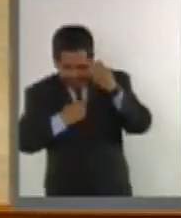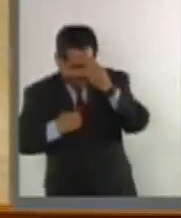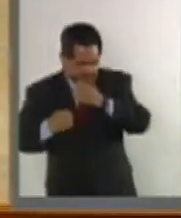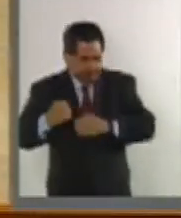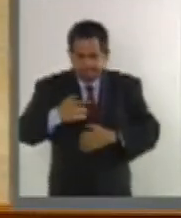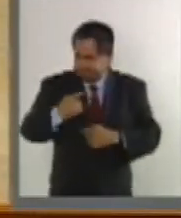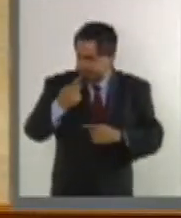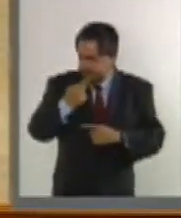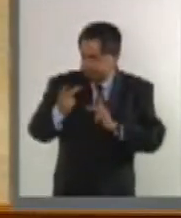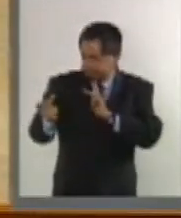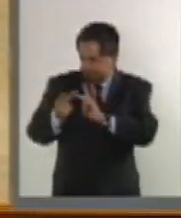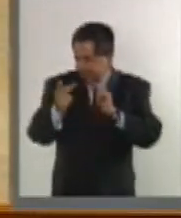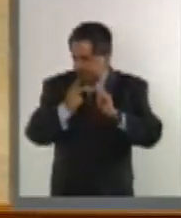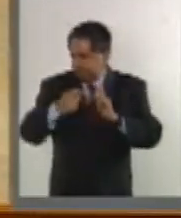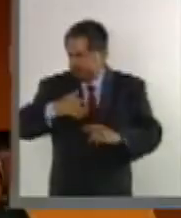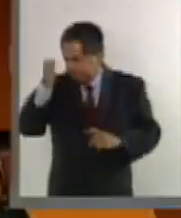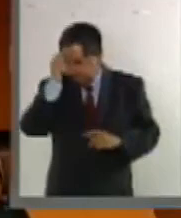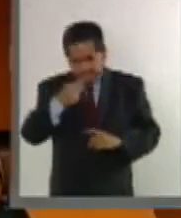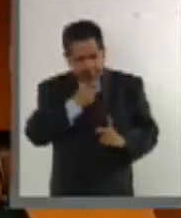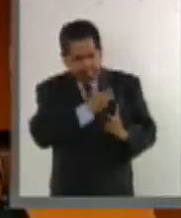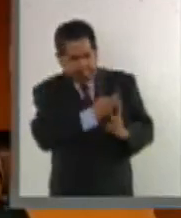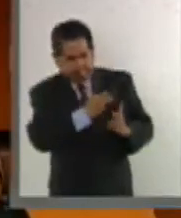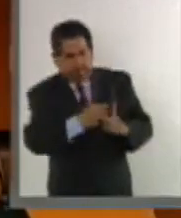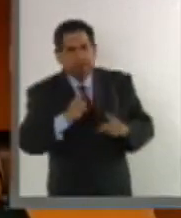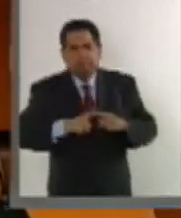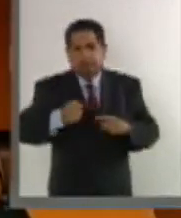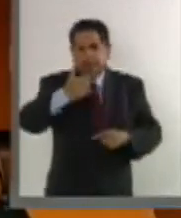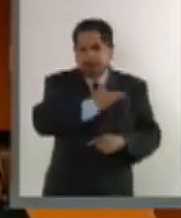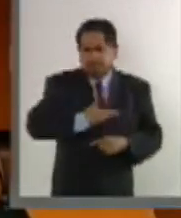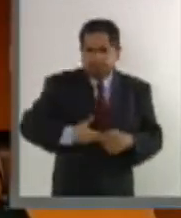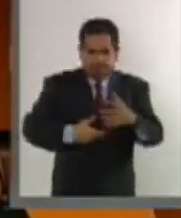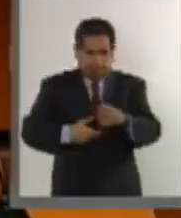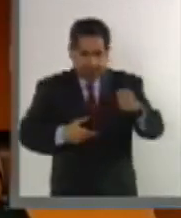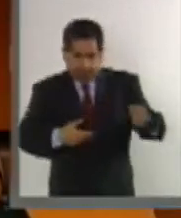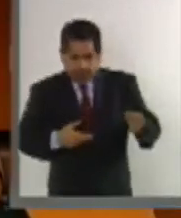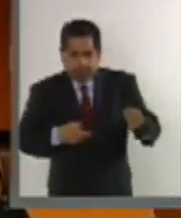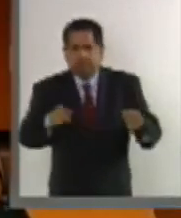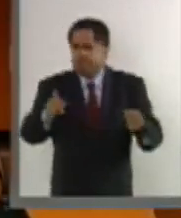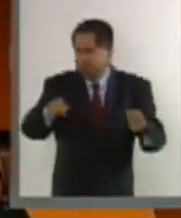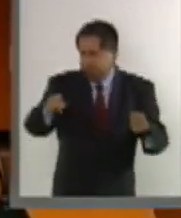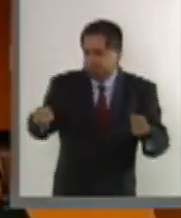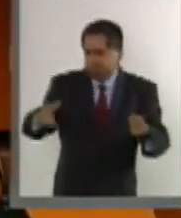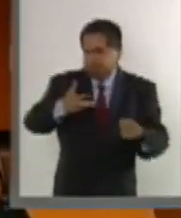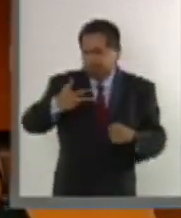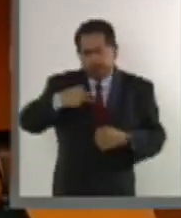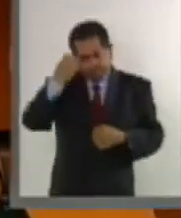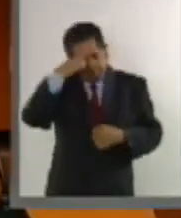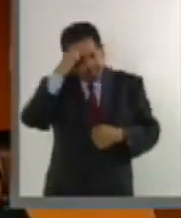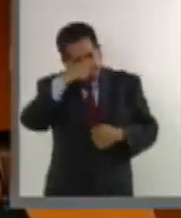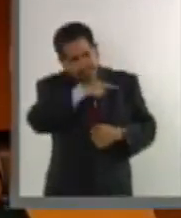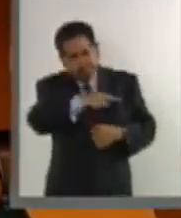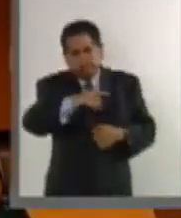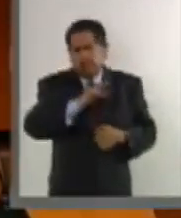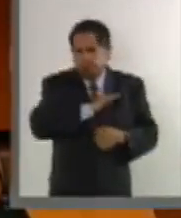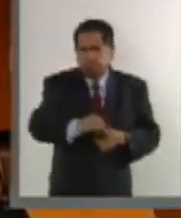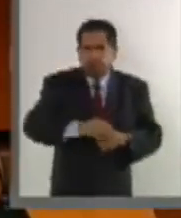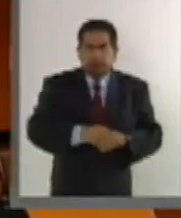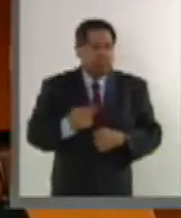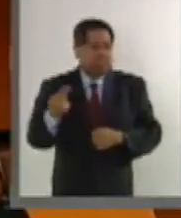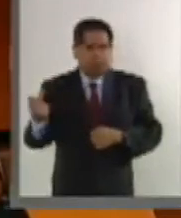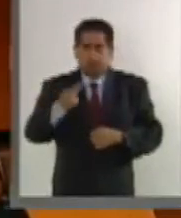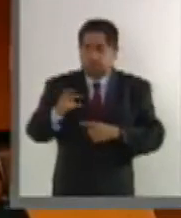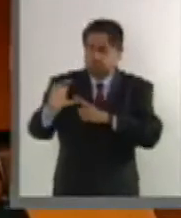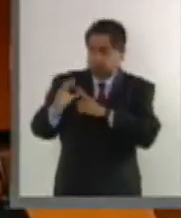tras coincidir en que los ciudadanos nombrados por el Poder Ejecutivo cuentan con la experiencia y las habilidades diplomáticas requeridas, las